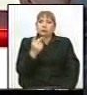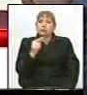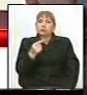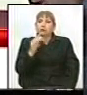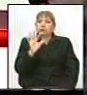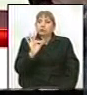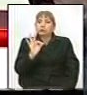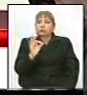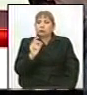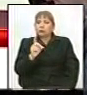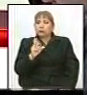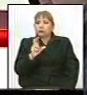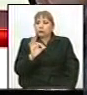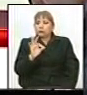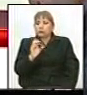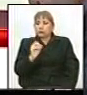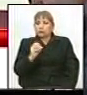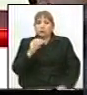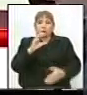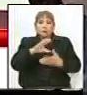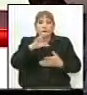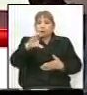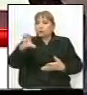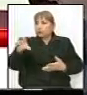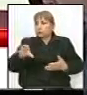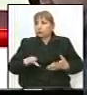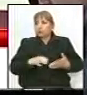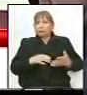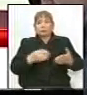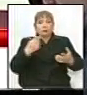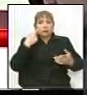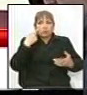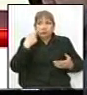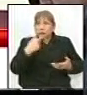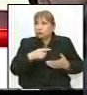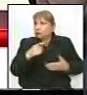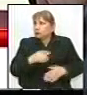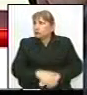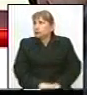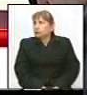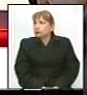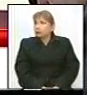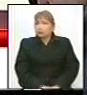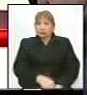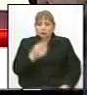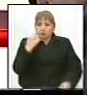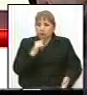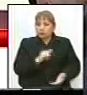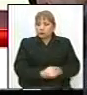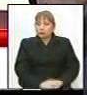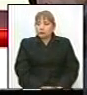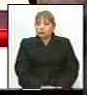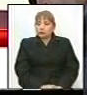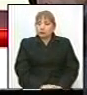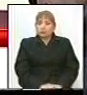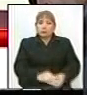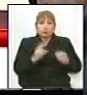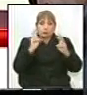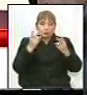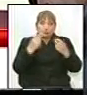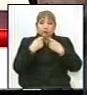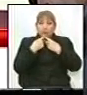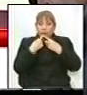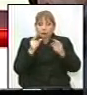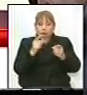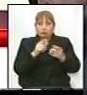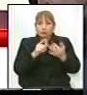15.109 verificaciones de campo, indagaciones de campo, para ver temas de declaración